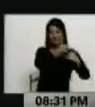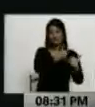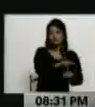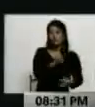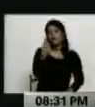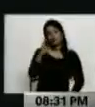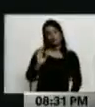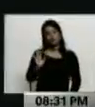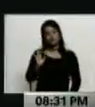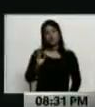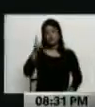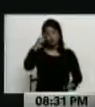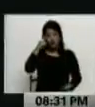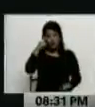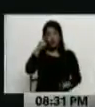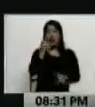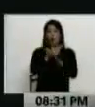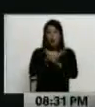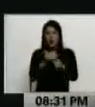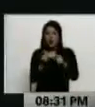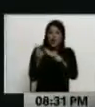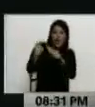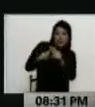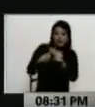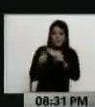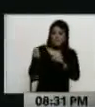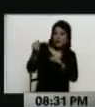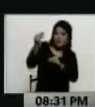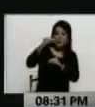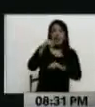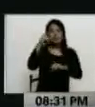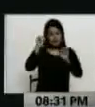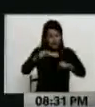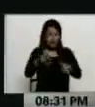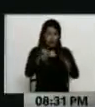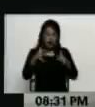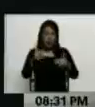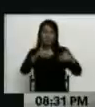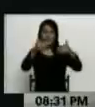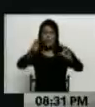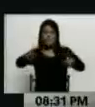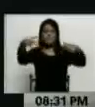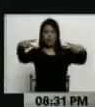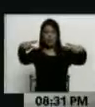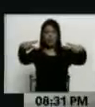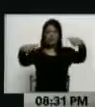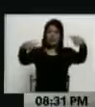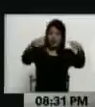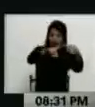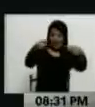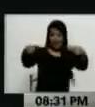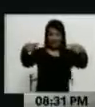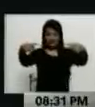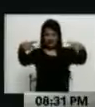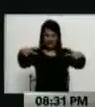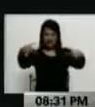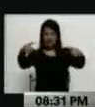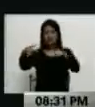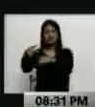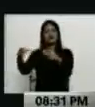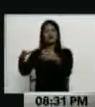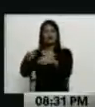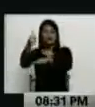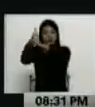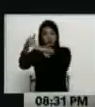serie Cómo se llama en la eliminatoria pasó juego extra ganó Y todavía fue la semifinal la directiva anda en otra